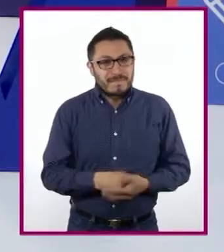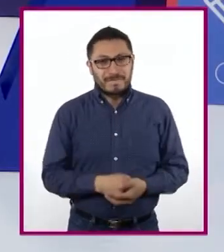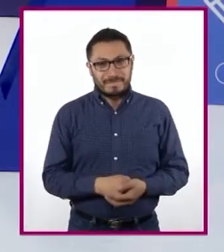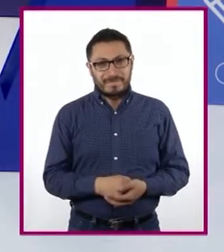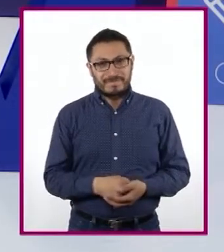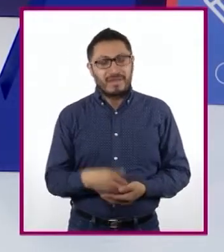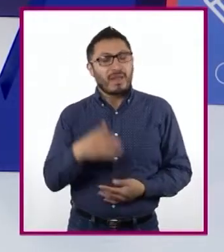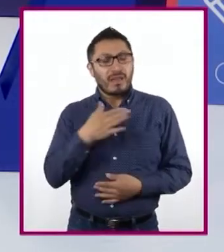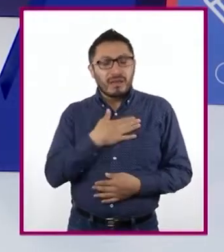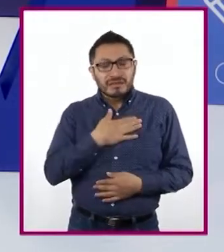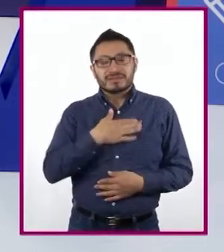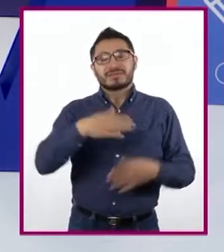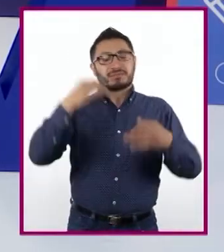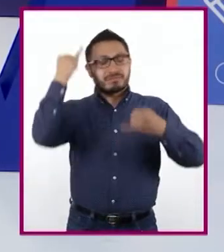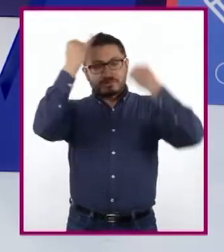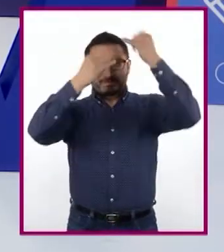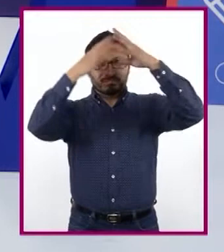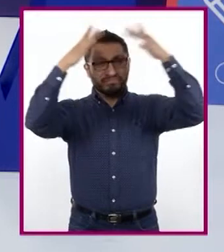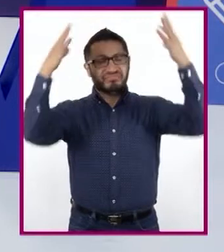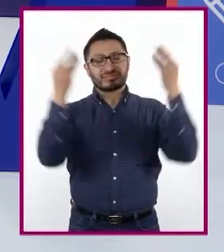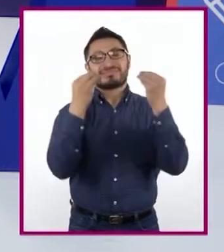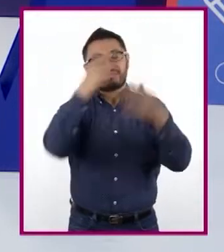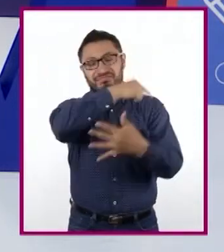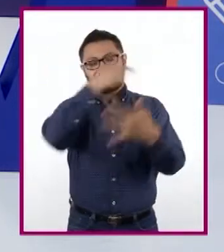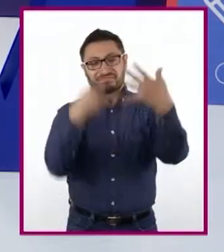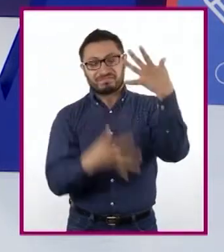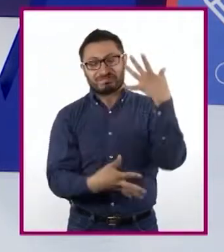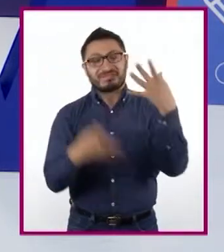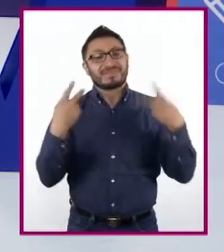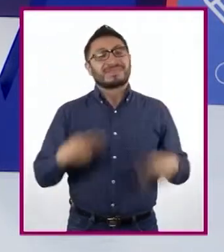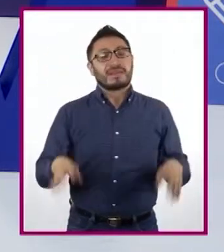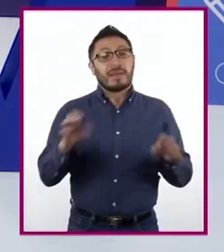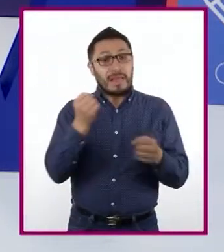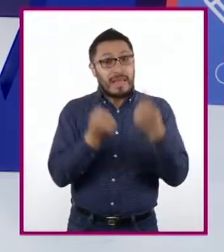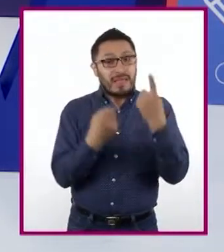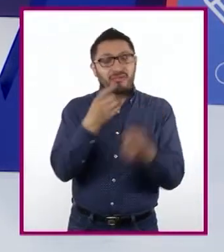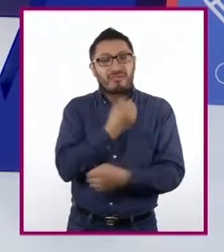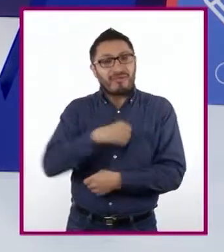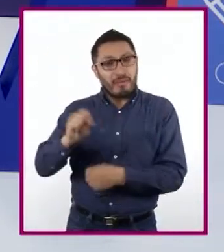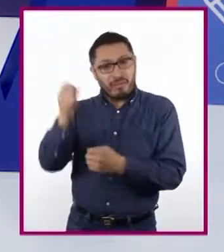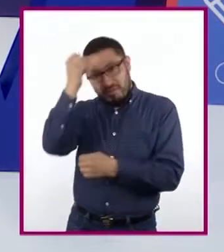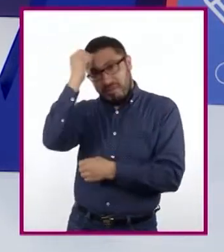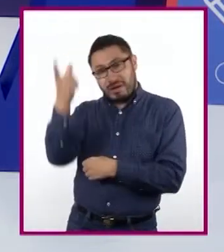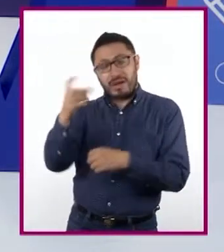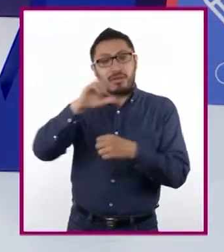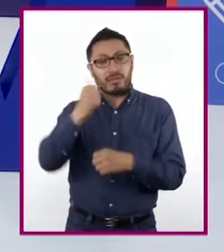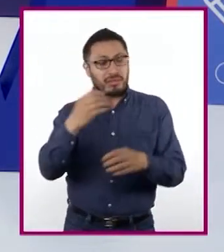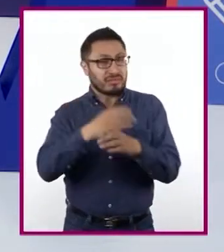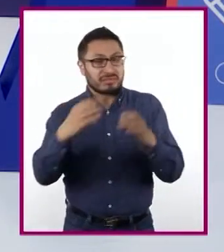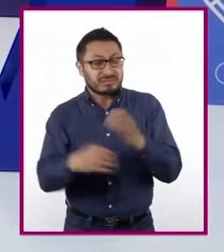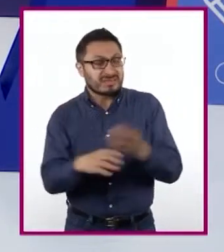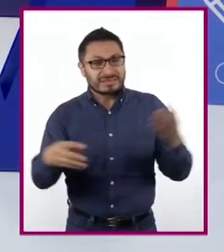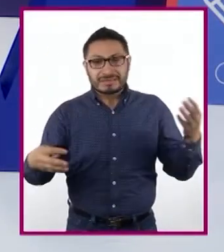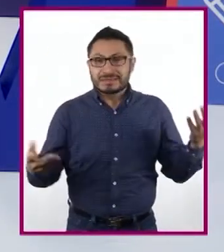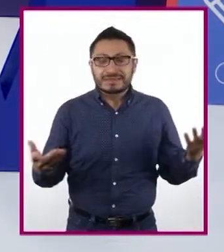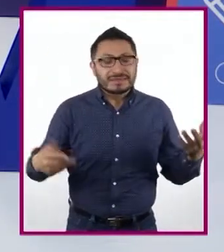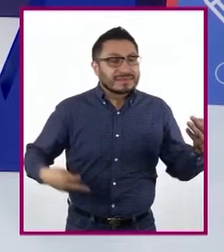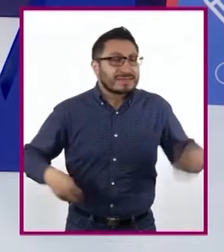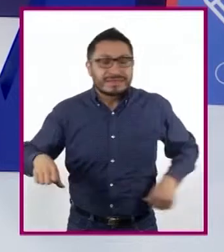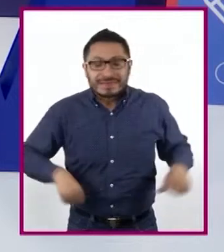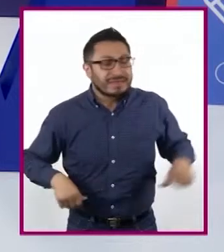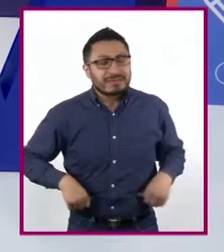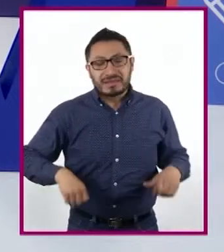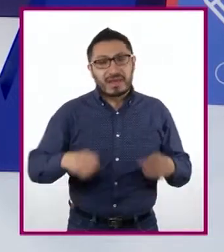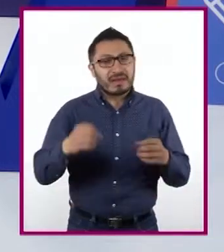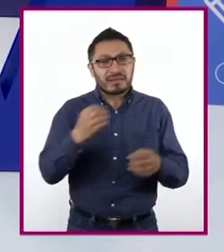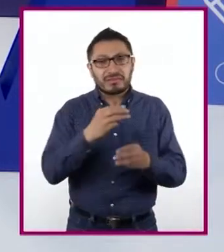Yo estoy imaginando miles de personajes, algunos famosos por sus inventos, otros por sus creaciones y otros más porque aportaron